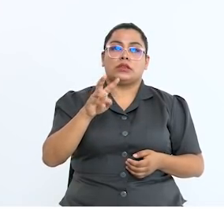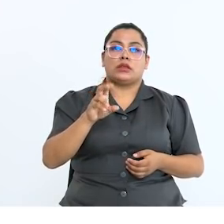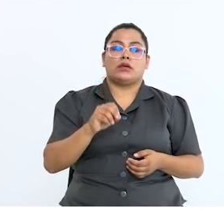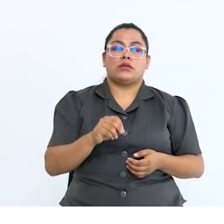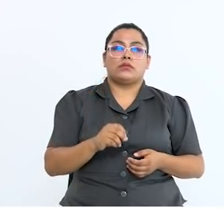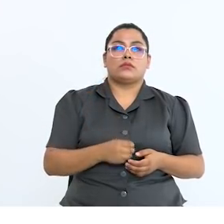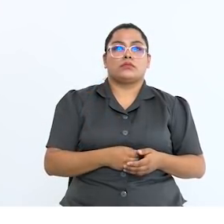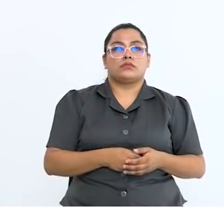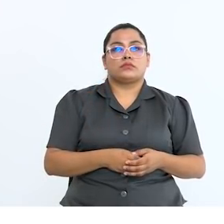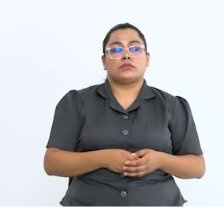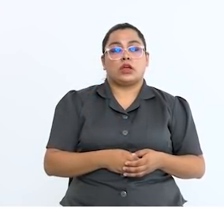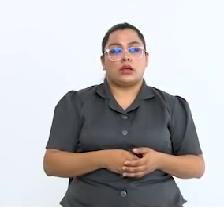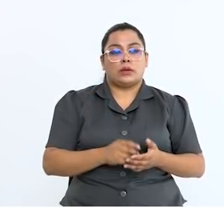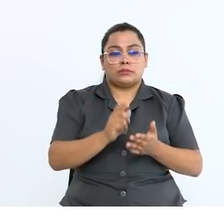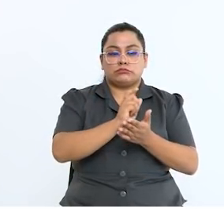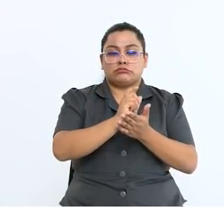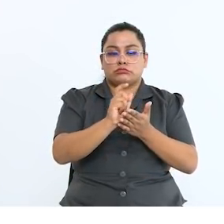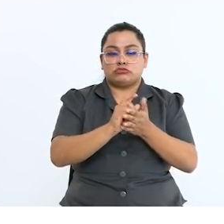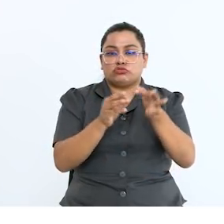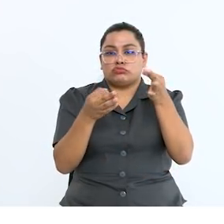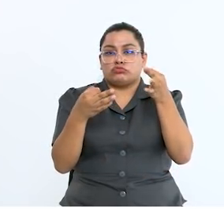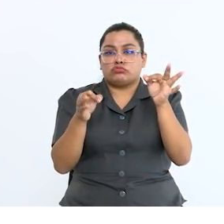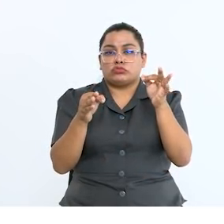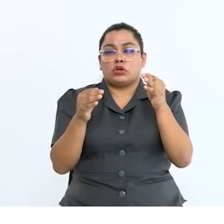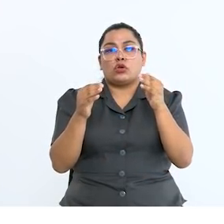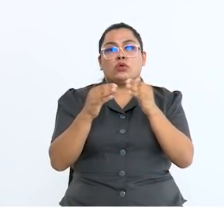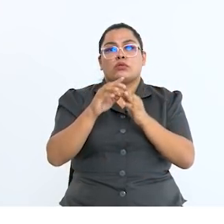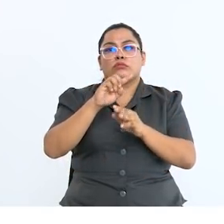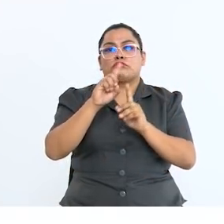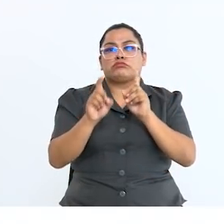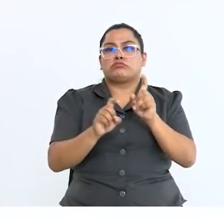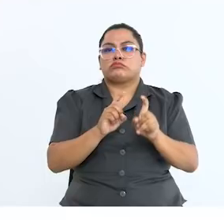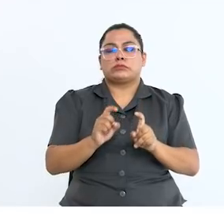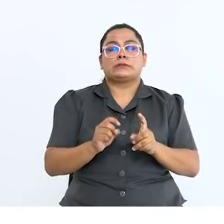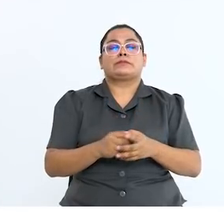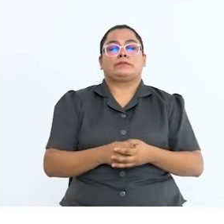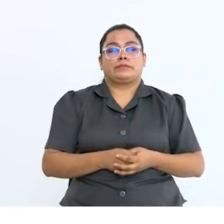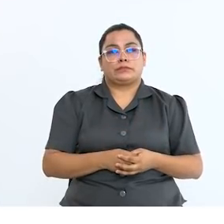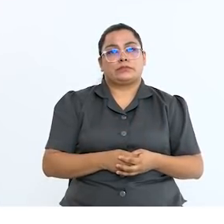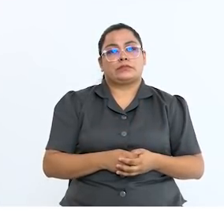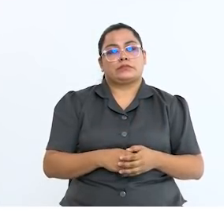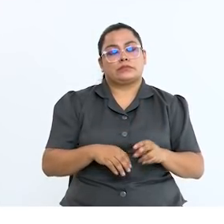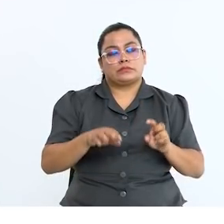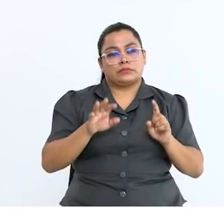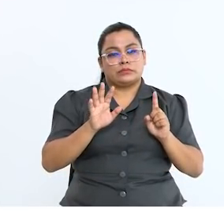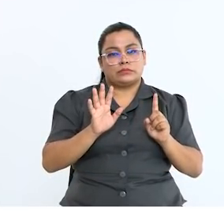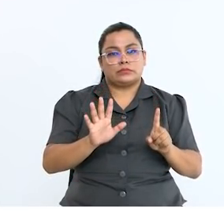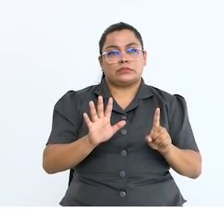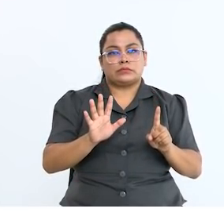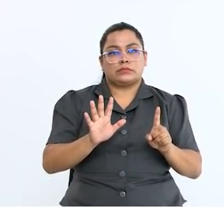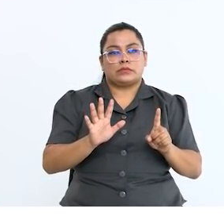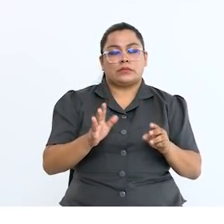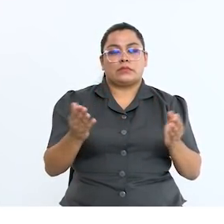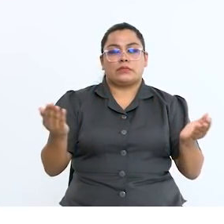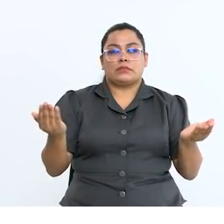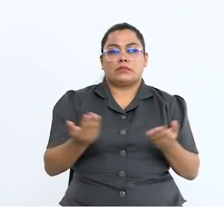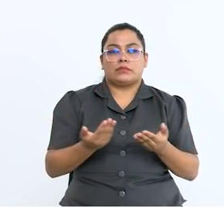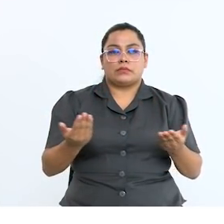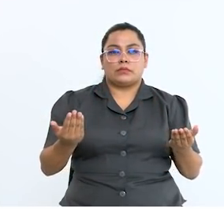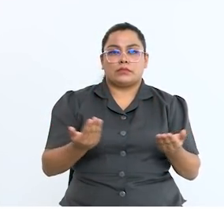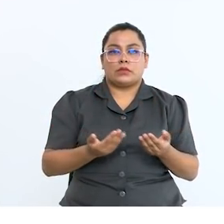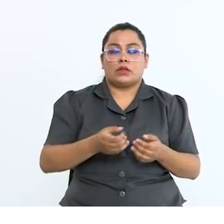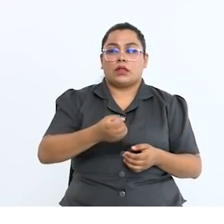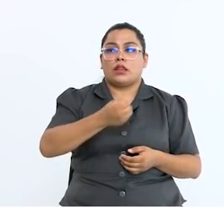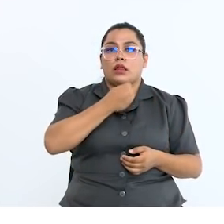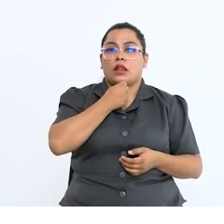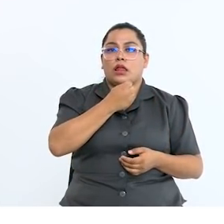5 se trabajará la escritura de notas y los signos de interrogación. En la unidad 6 se trabajará la